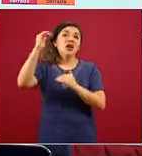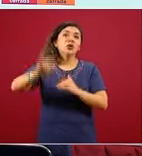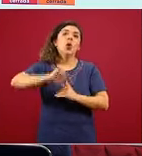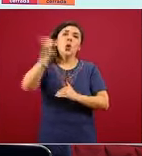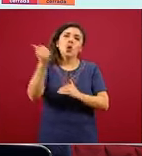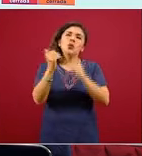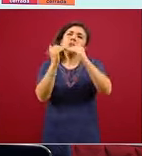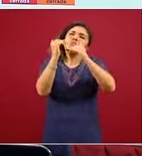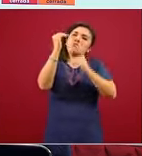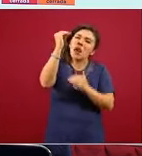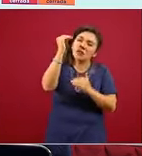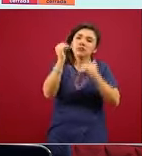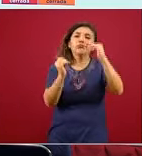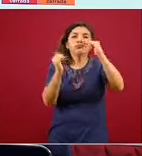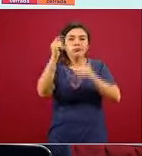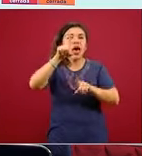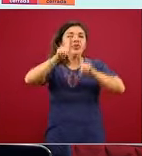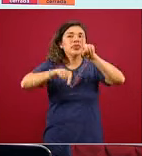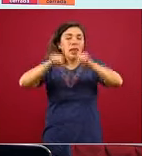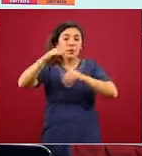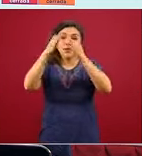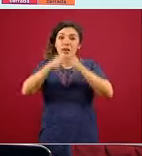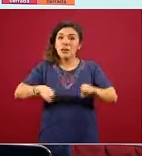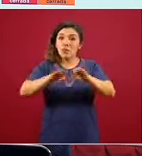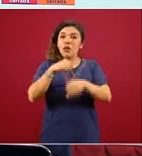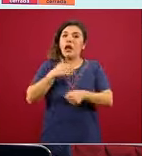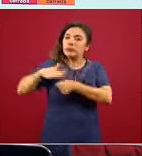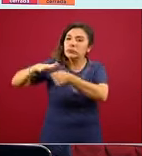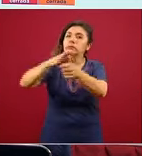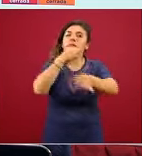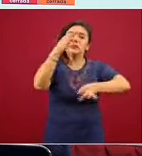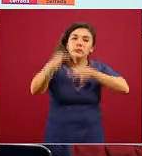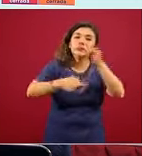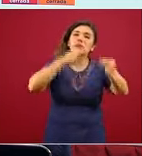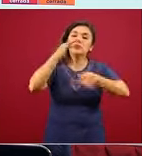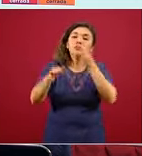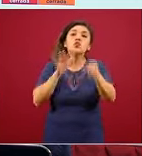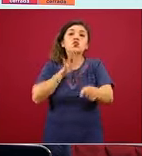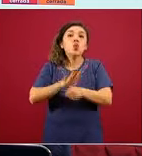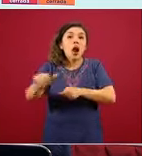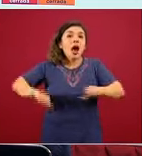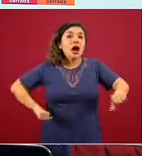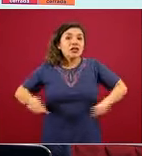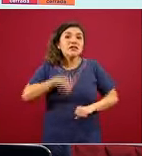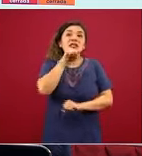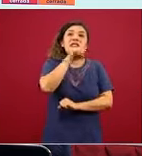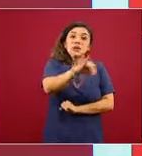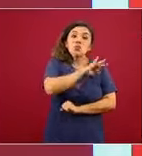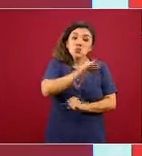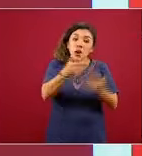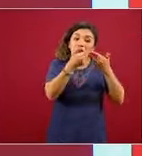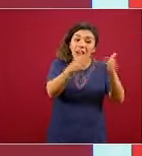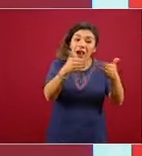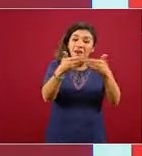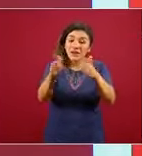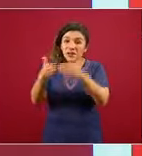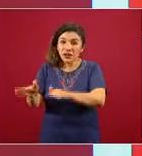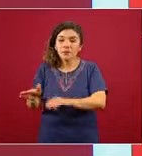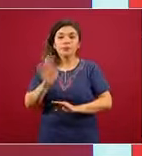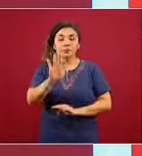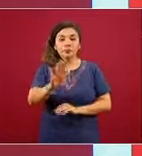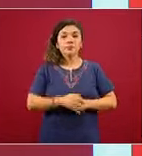otras que bajarán de nivel de riesgo. Por eso es importante recordarle a la población qué actividades están permitidas en cada uno de estos